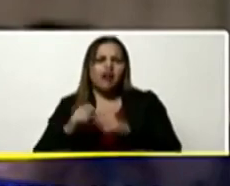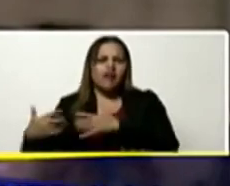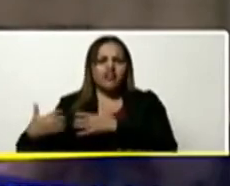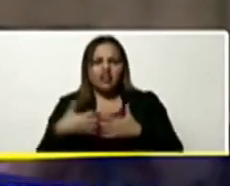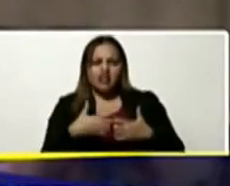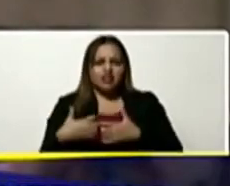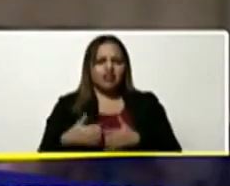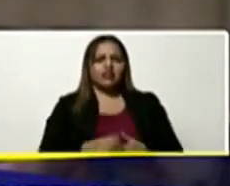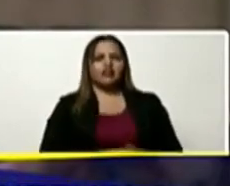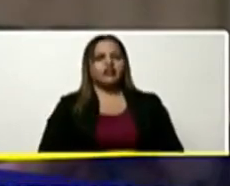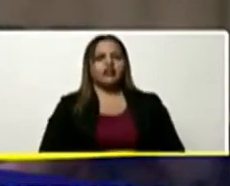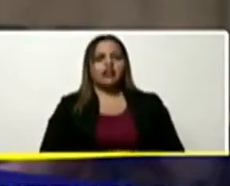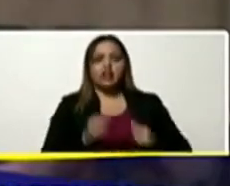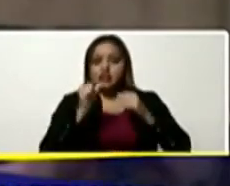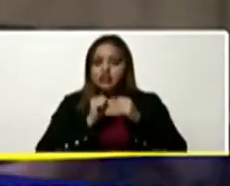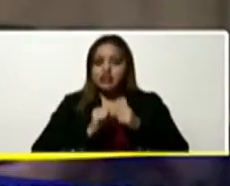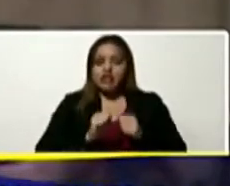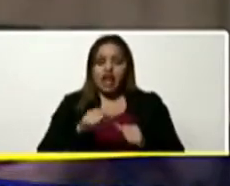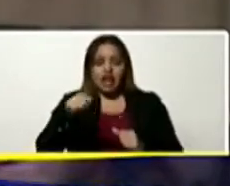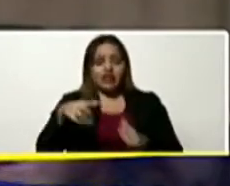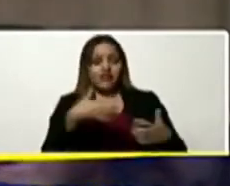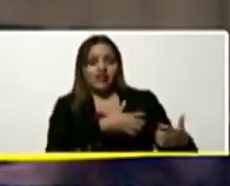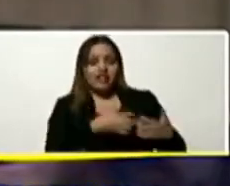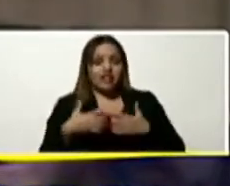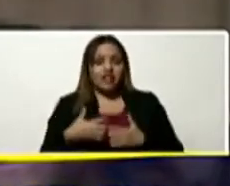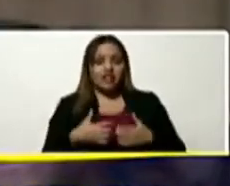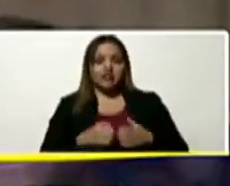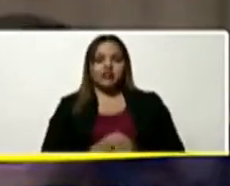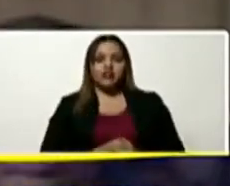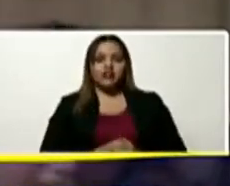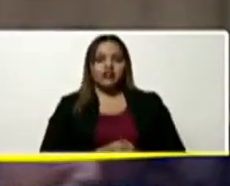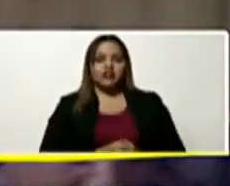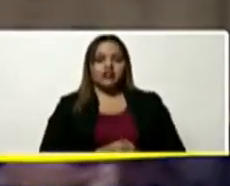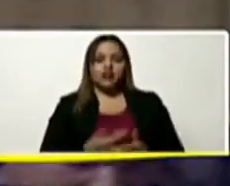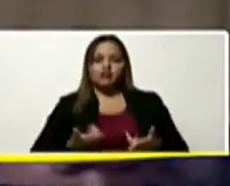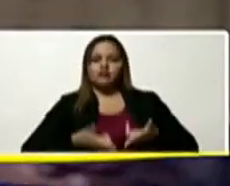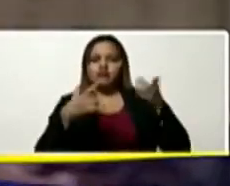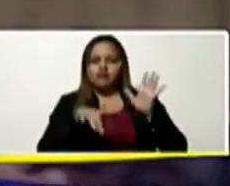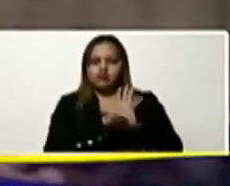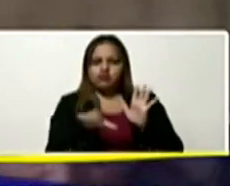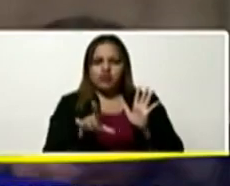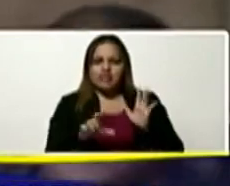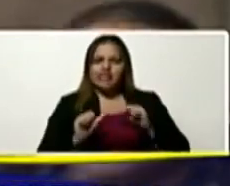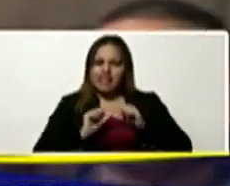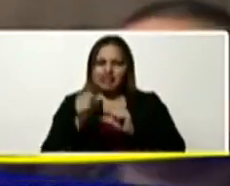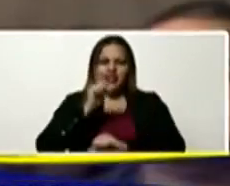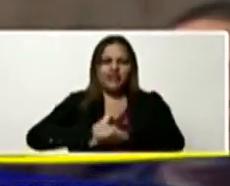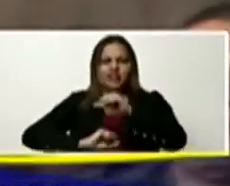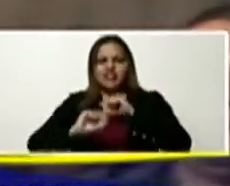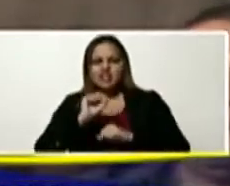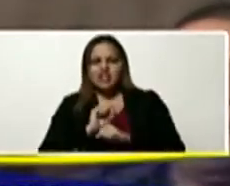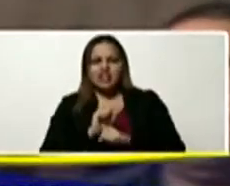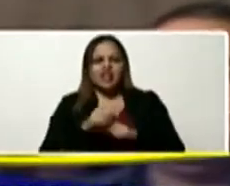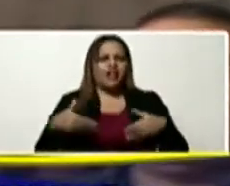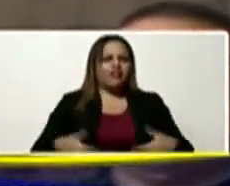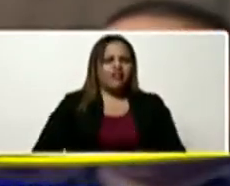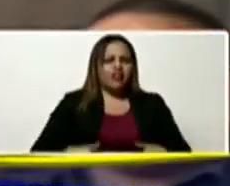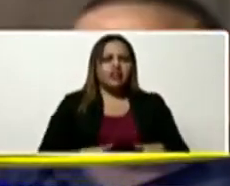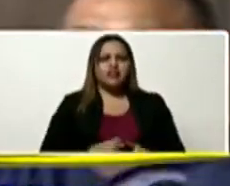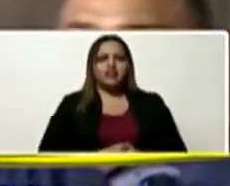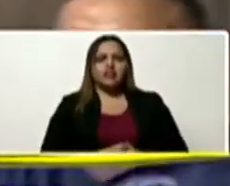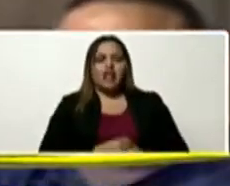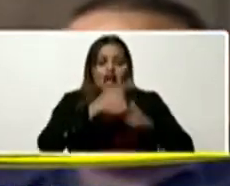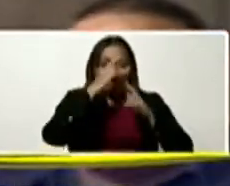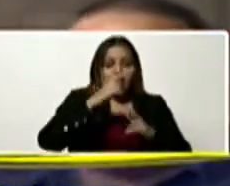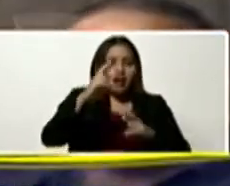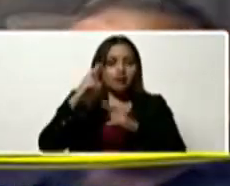batalla, seguiremos en esta batalla impecable legal. Seguiremos en la defensa y en la lucha del